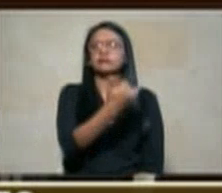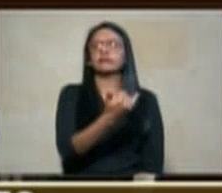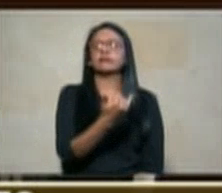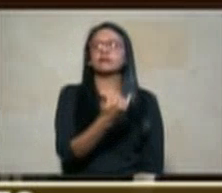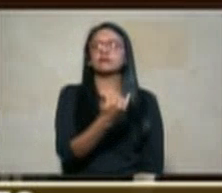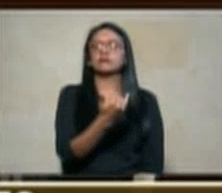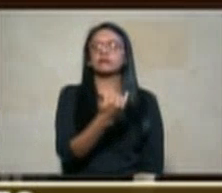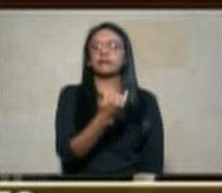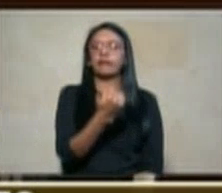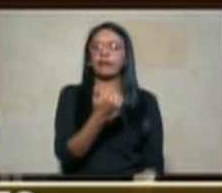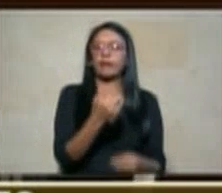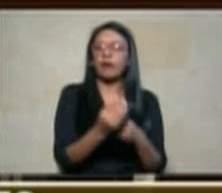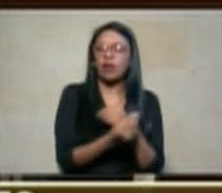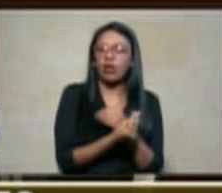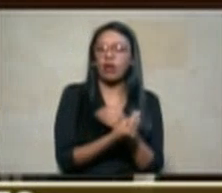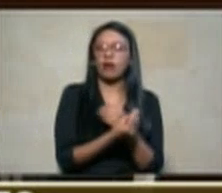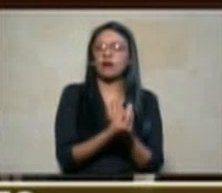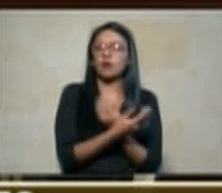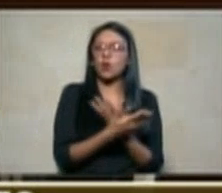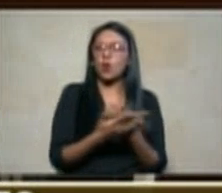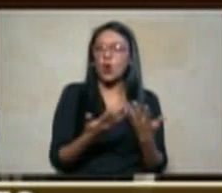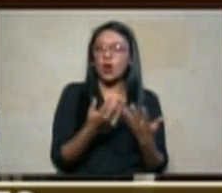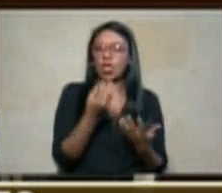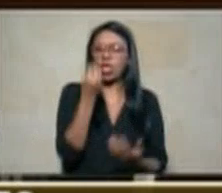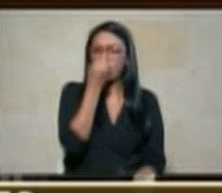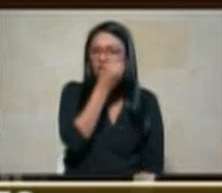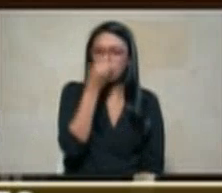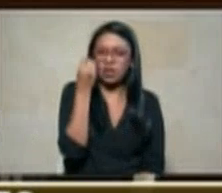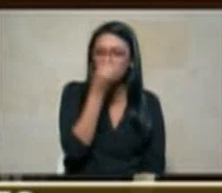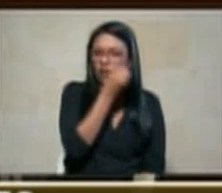surgidos de la ambición natural del ser humano.